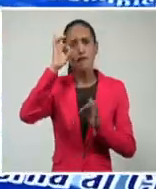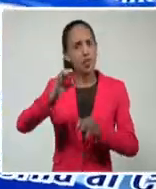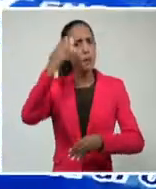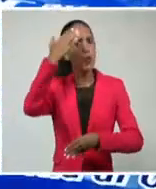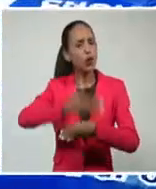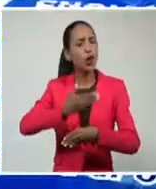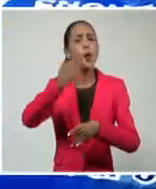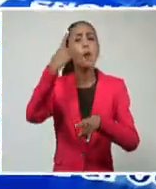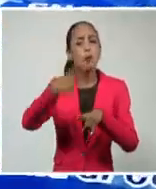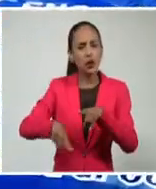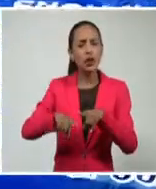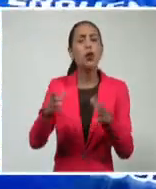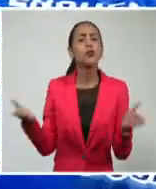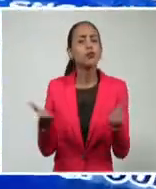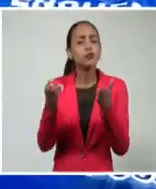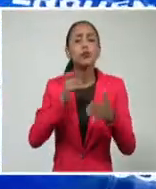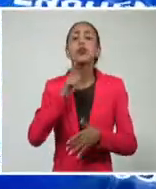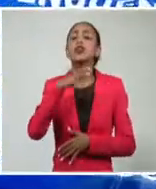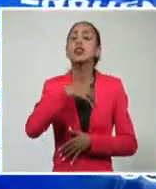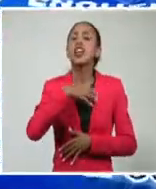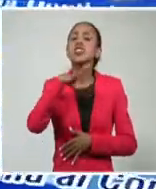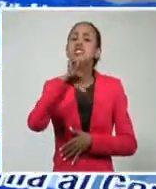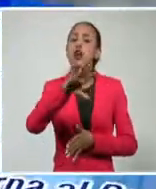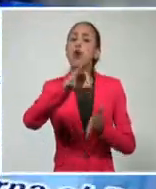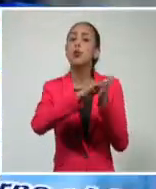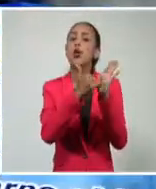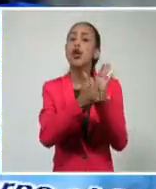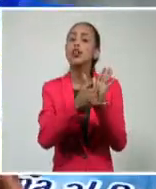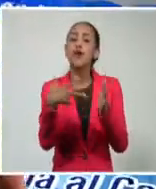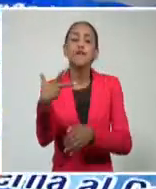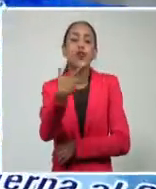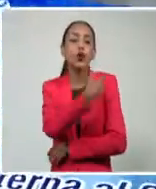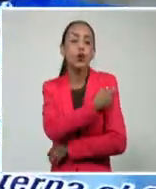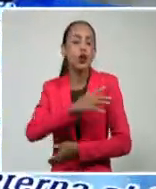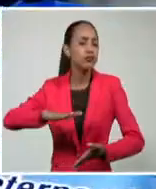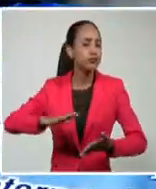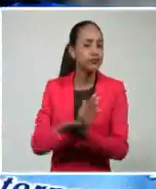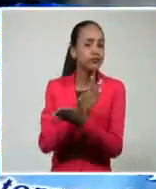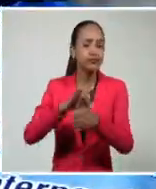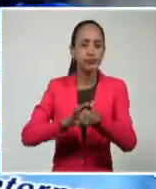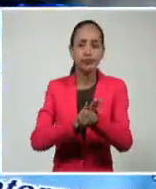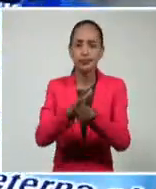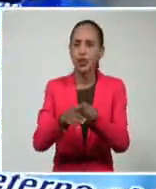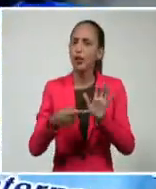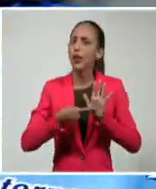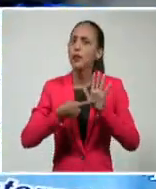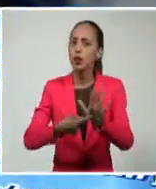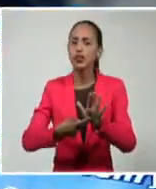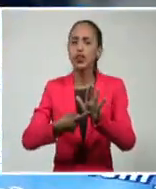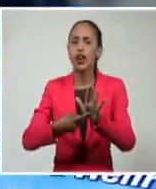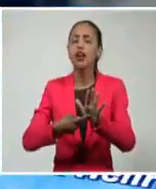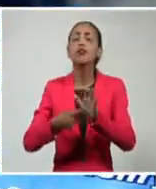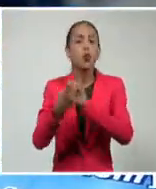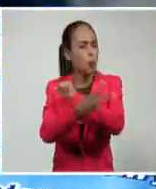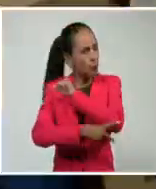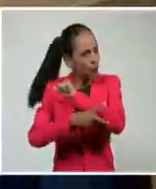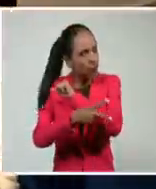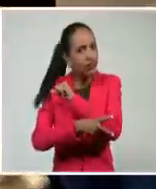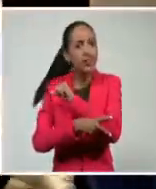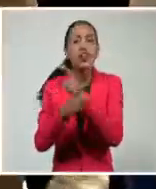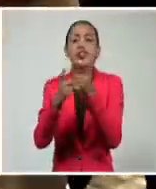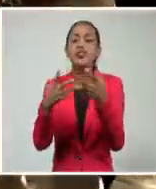5 proyectos de vacuna en contra del coronavirus. Es decir, es un país que merece que se tiendan puentes de